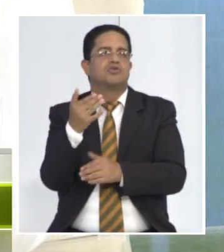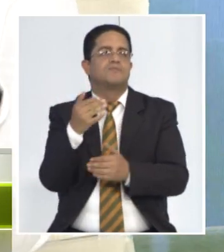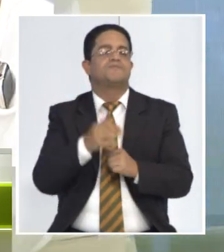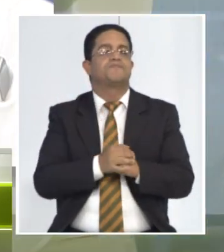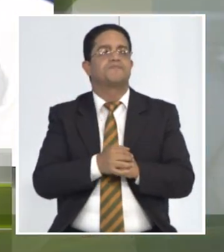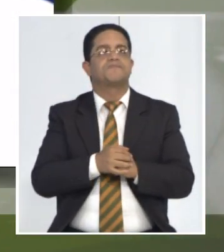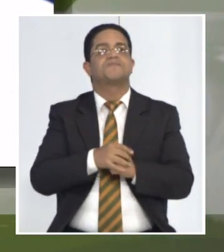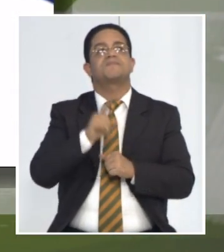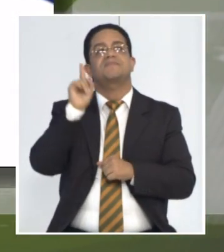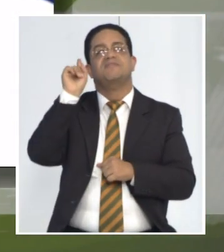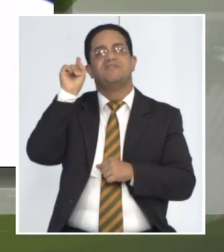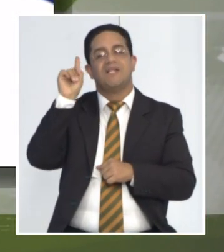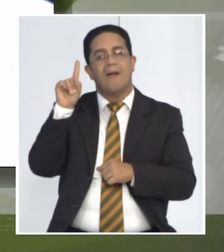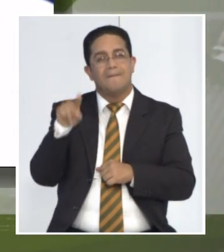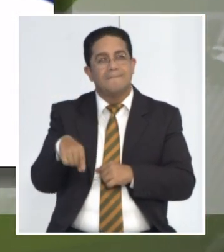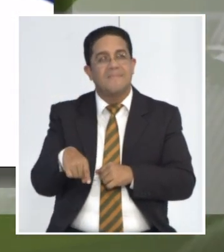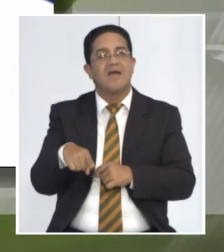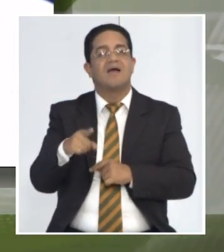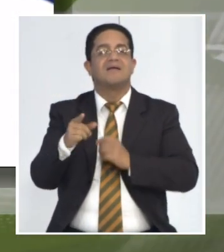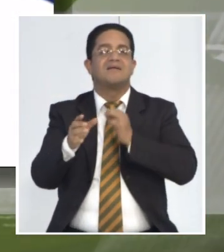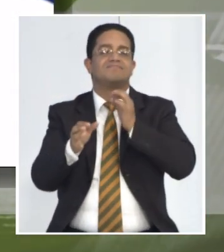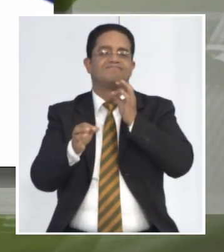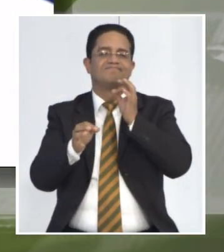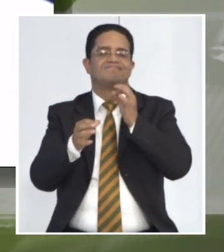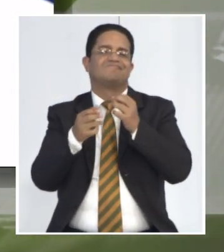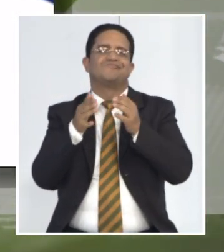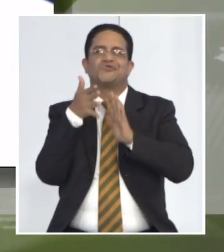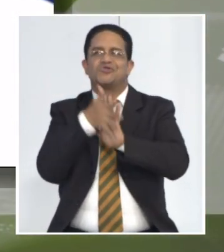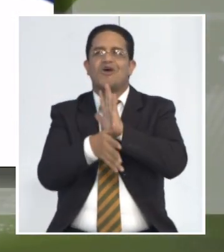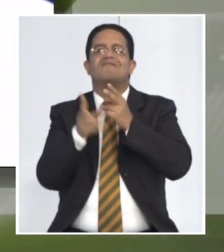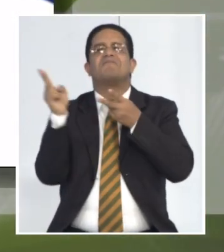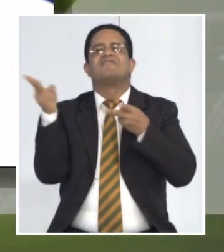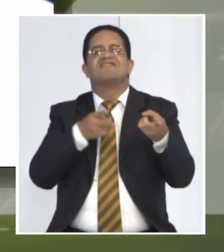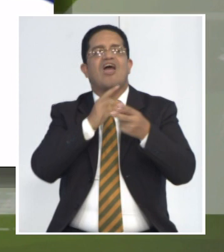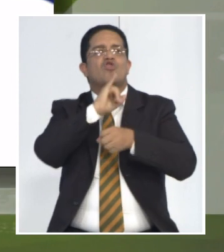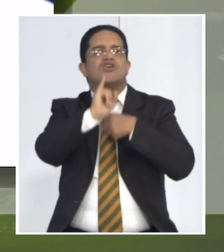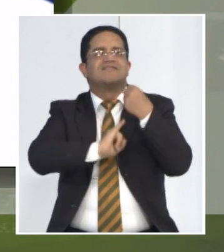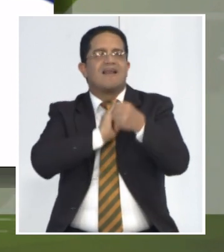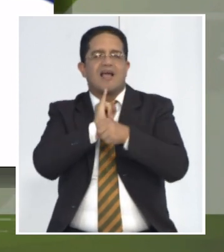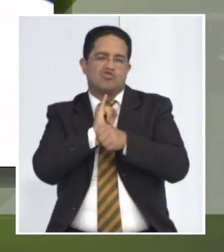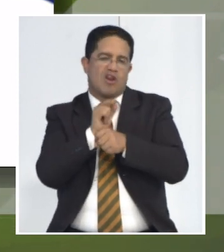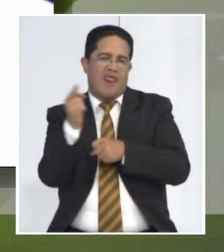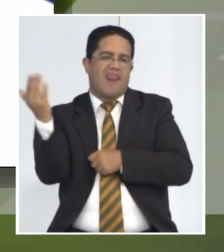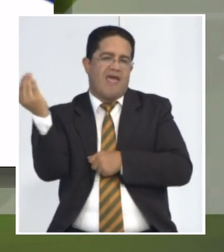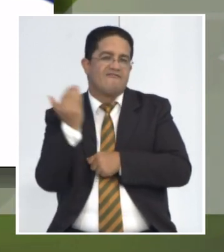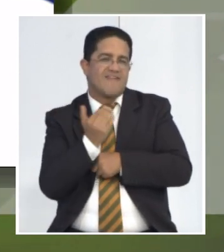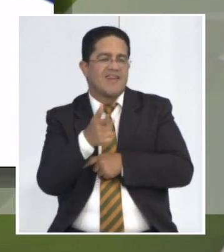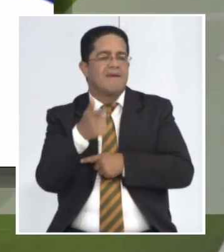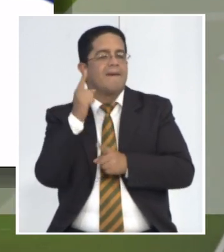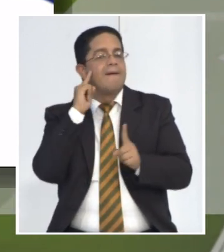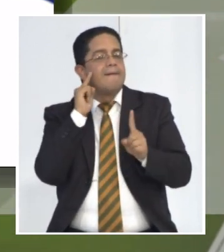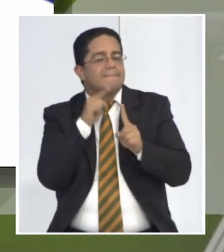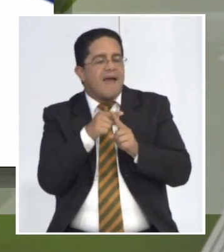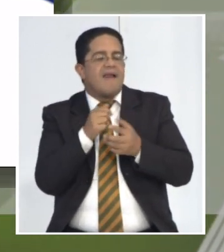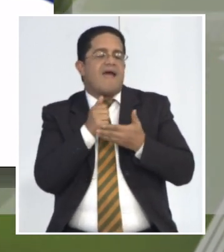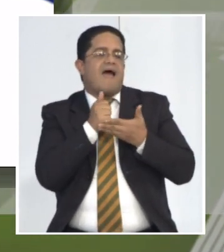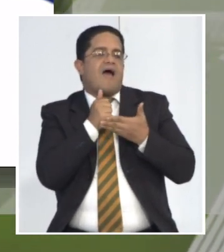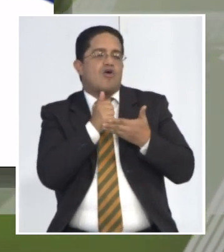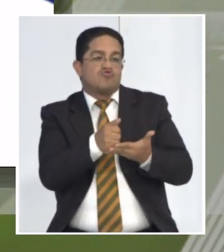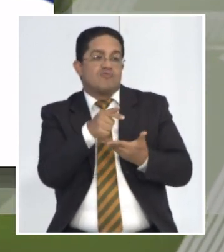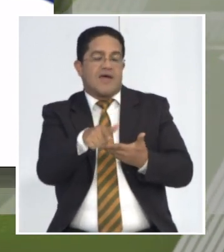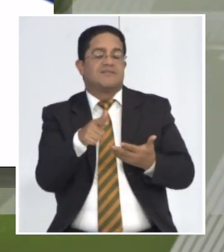Y además, doctor, nos está hablando sobre los invitados nacionales e internacionales que van a estar presentes para enriquecer justamente